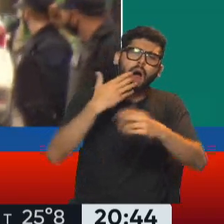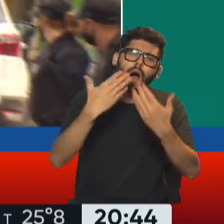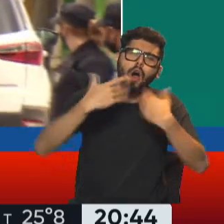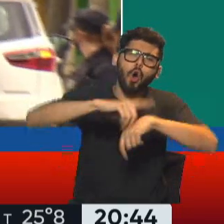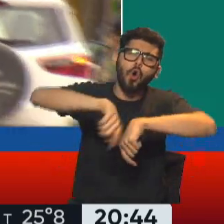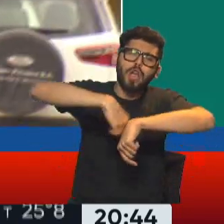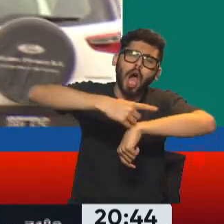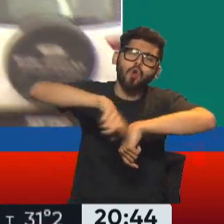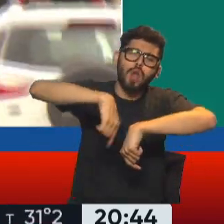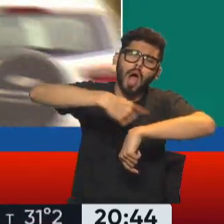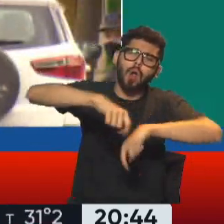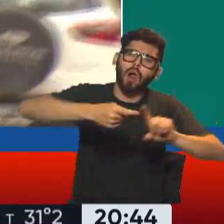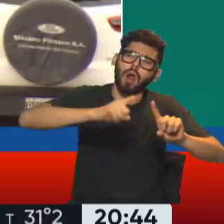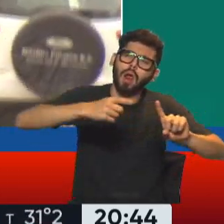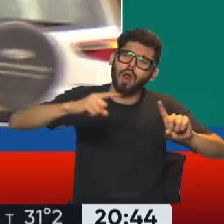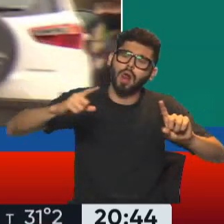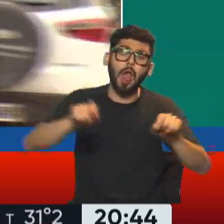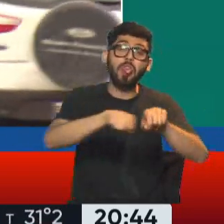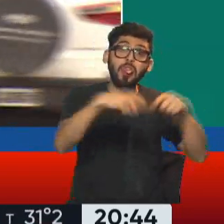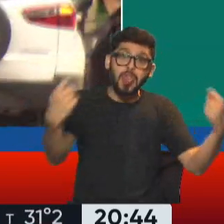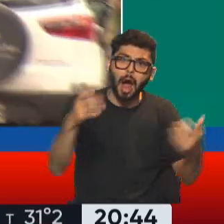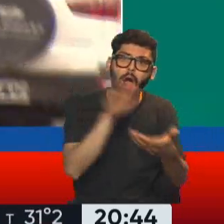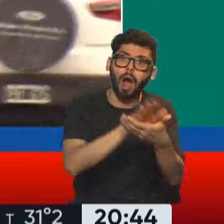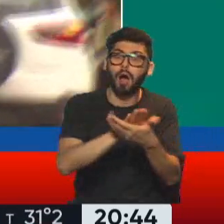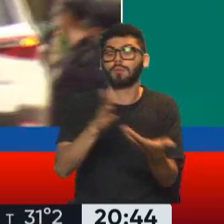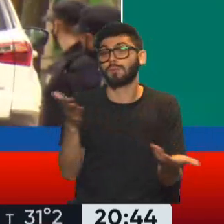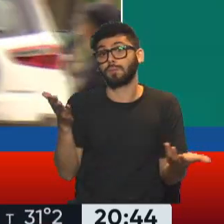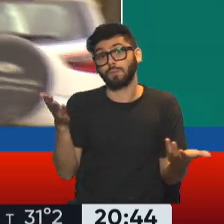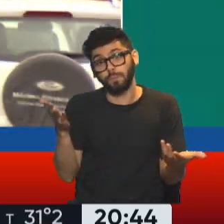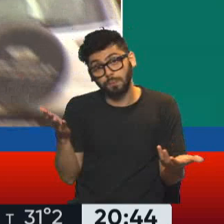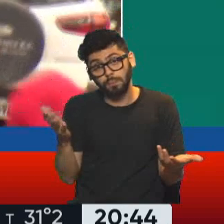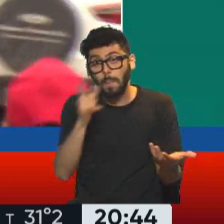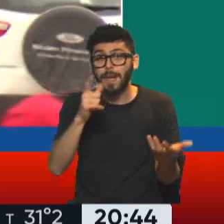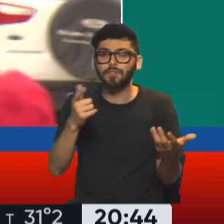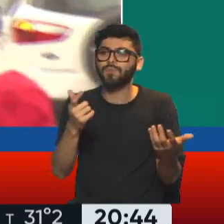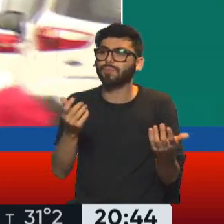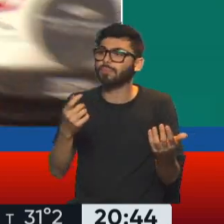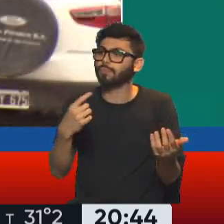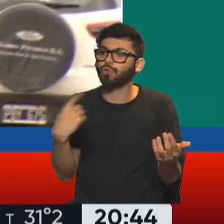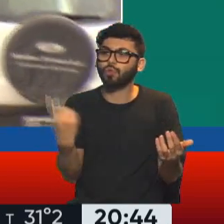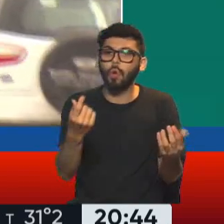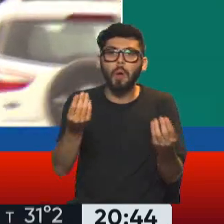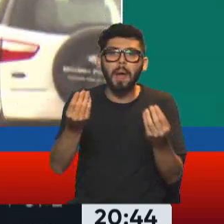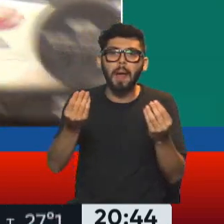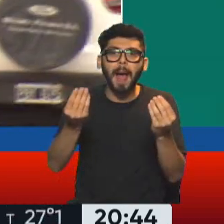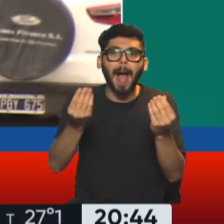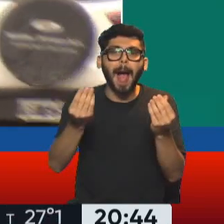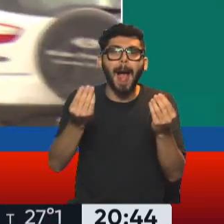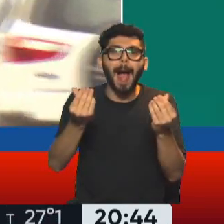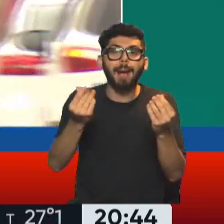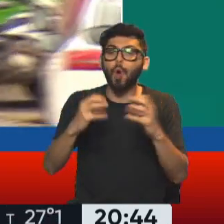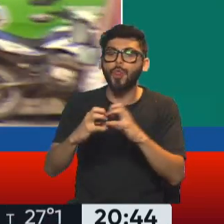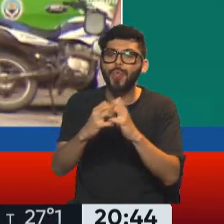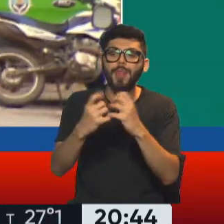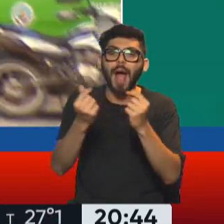Digo, a mí me parece que todo ha bajado el nivel. La vara está muy baja. Sí. Estamos muy abajo en el Yo nivel te voy a del decir debate.